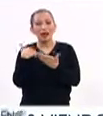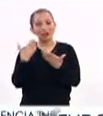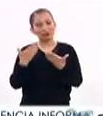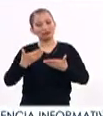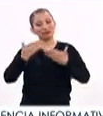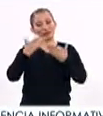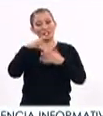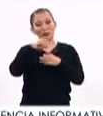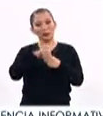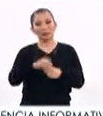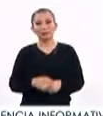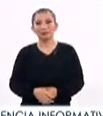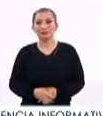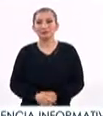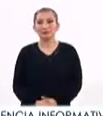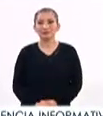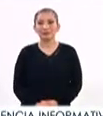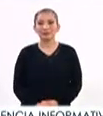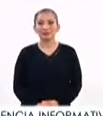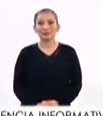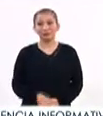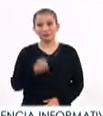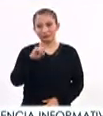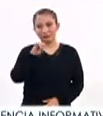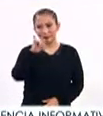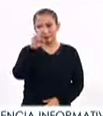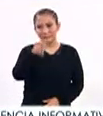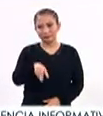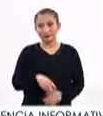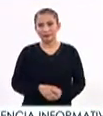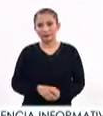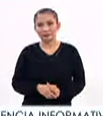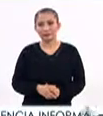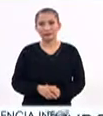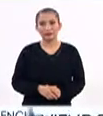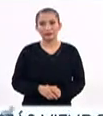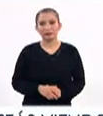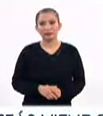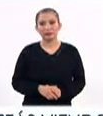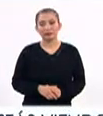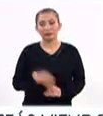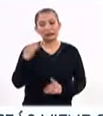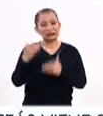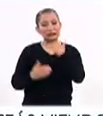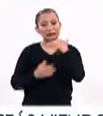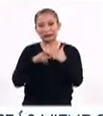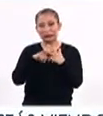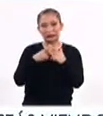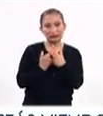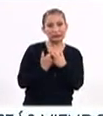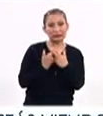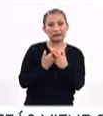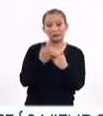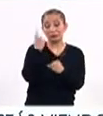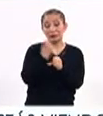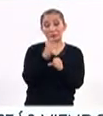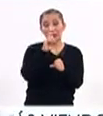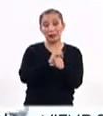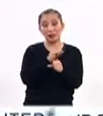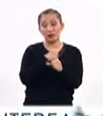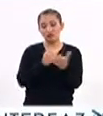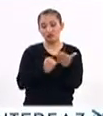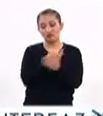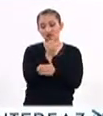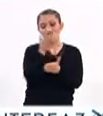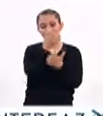crecer de forma integral. Sí, claro. Pues el desarrollo comenzó desde el primer día que